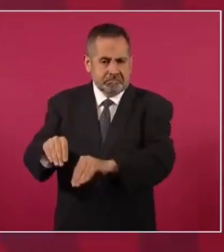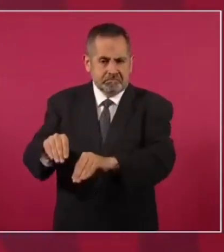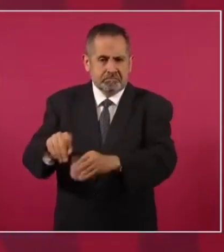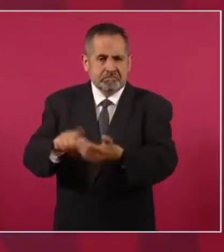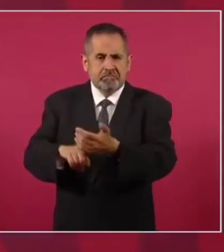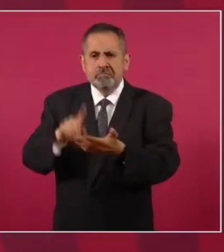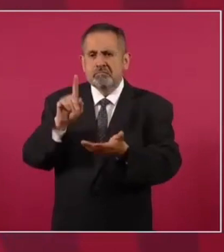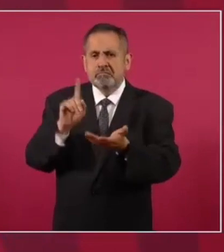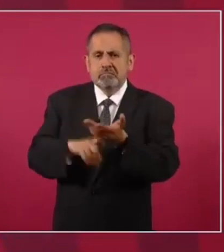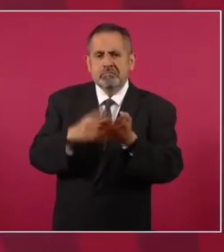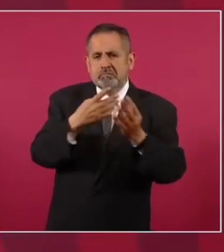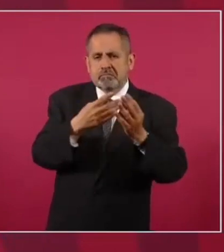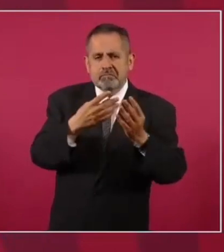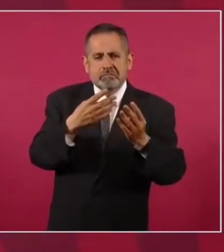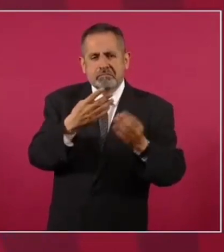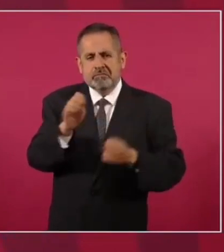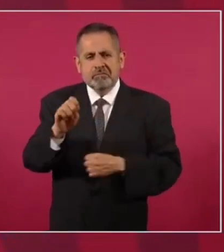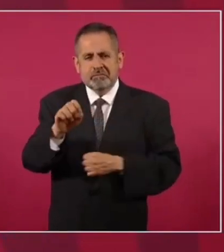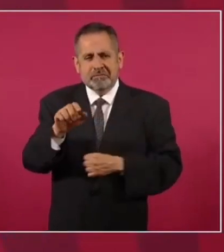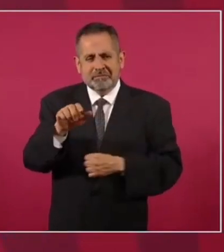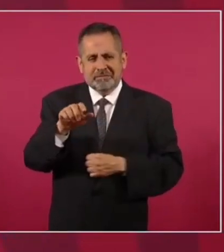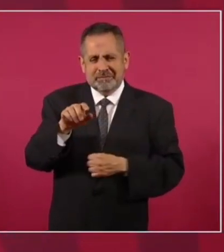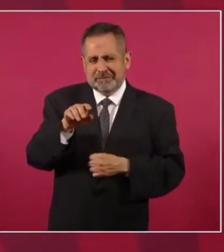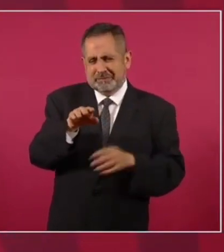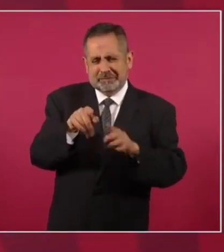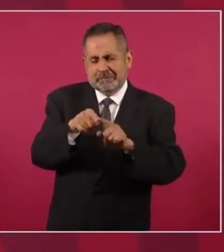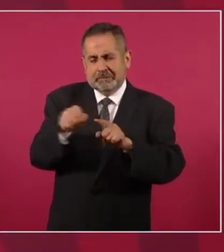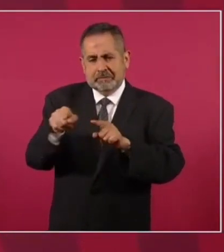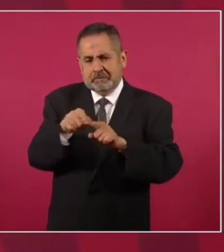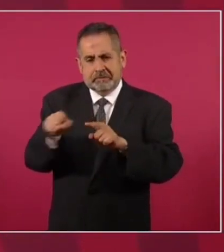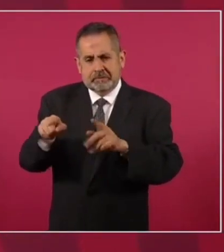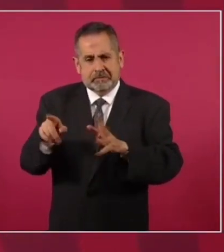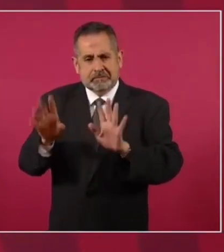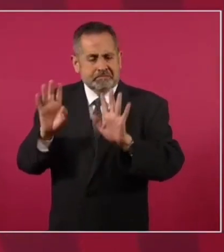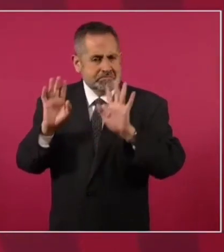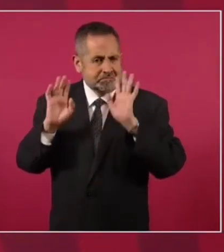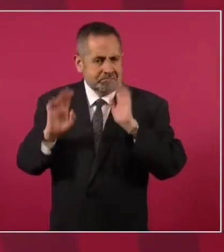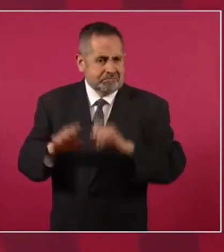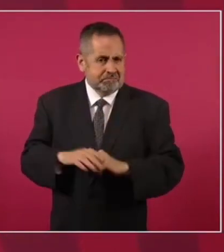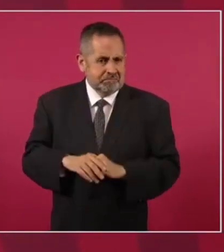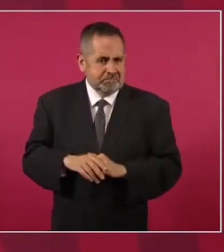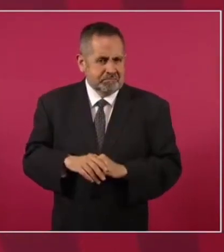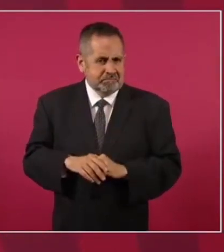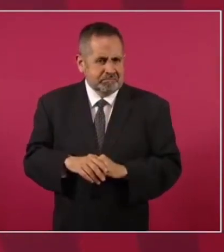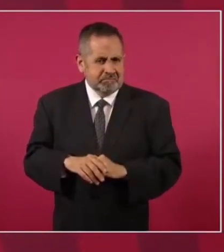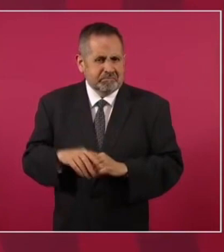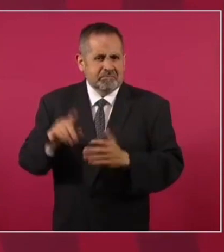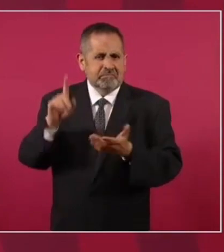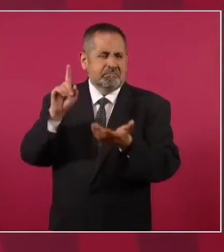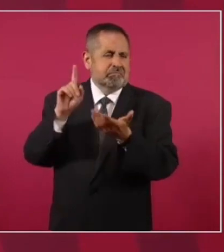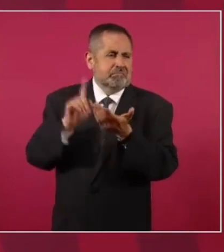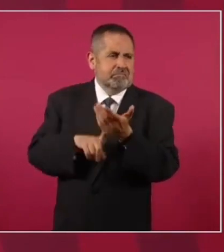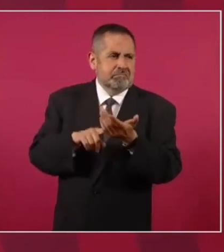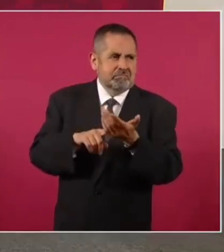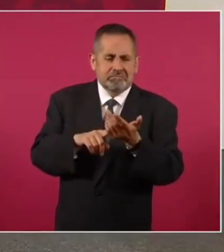del 19, si no es que desde el 18,